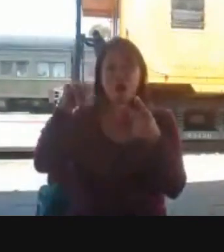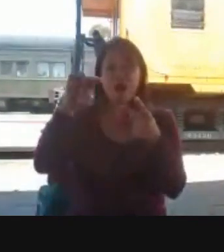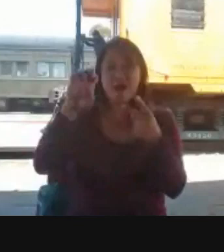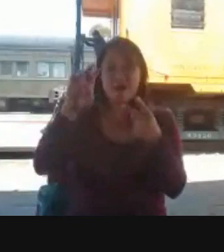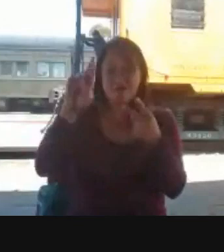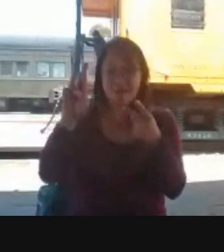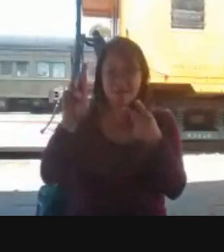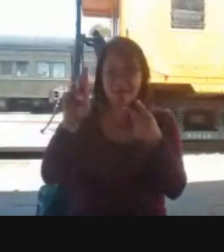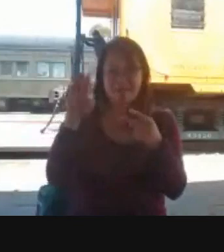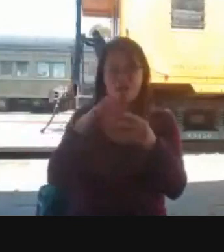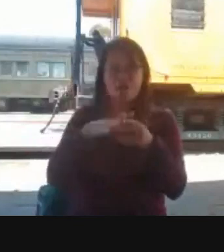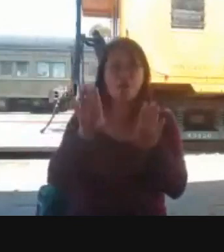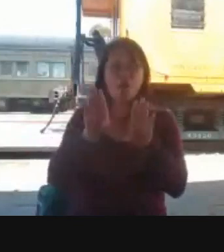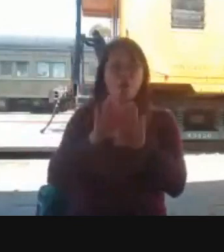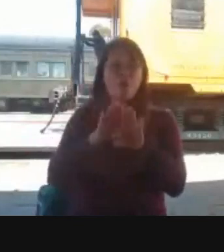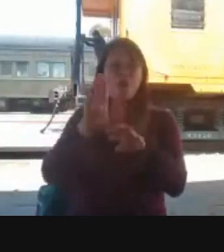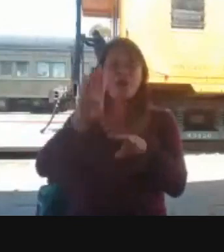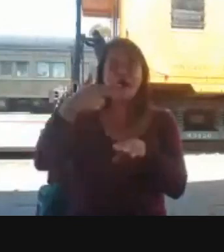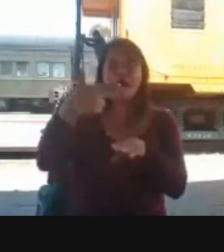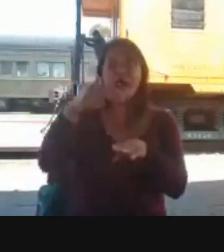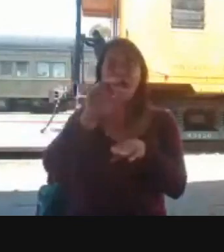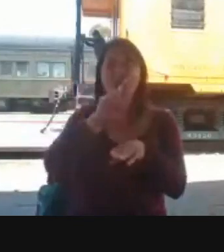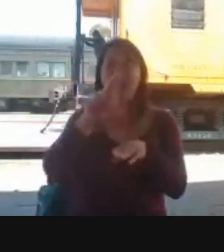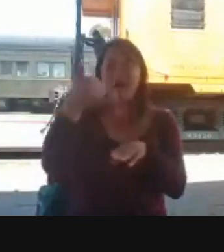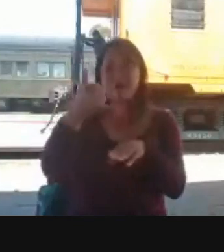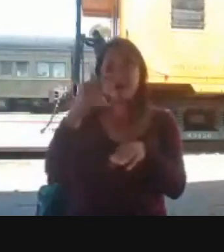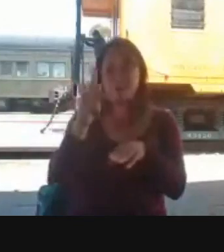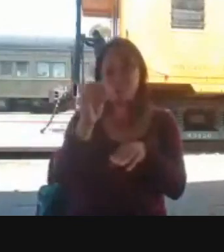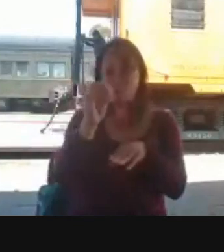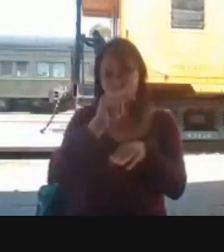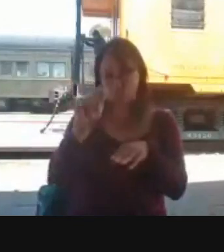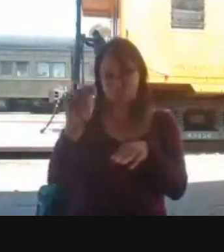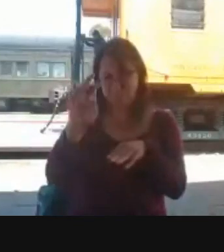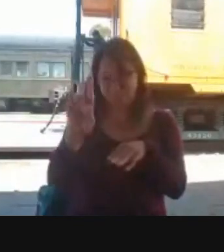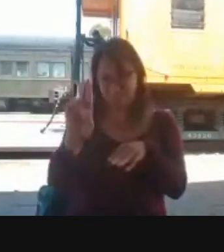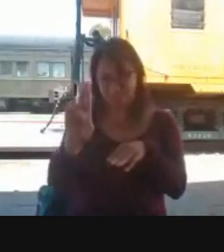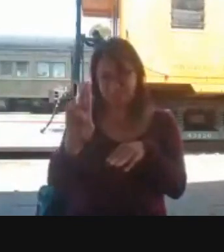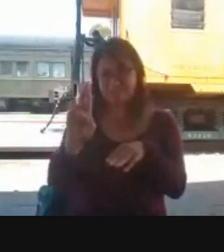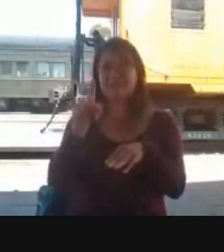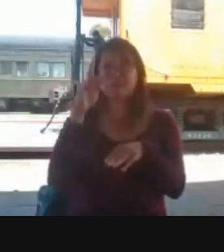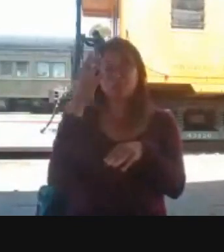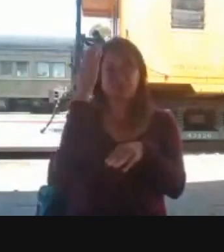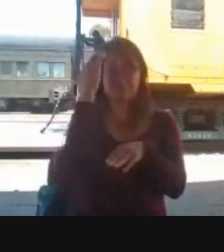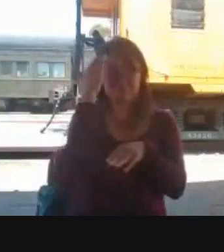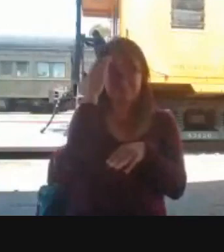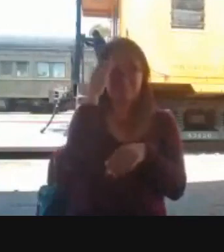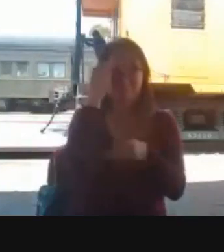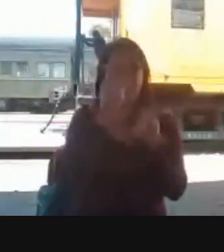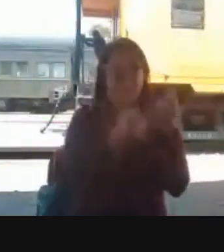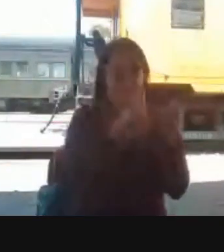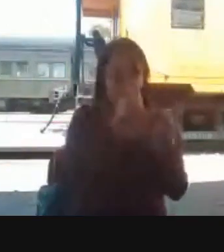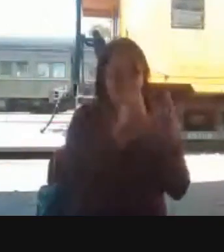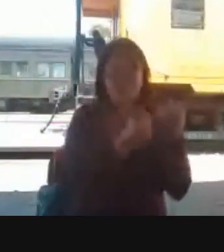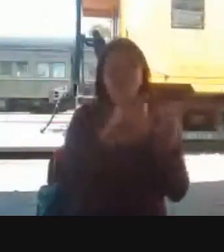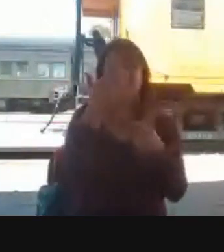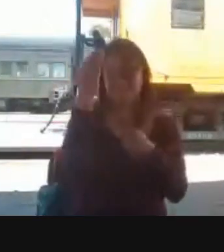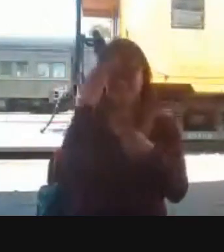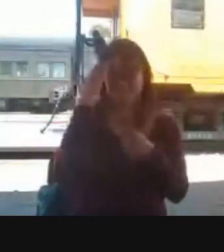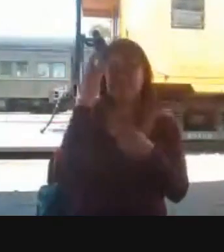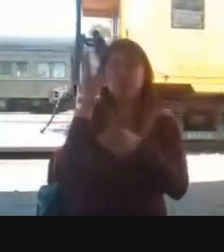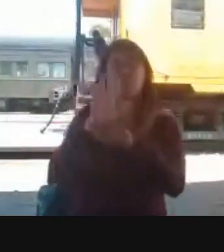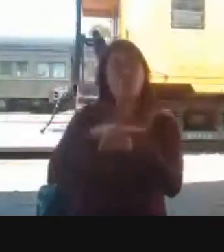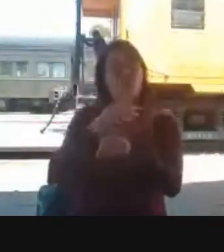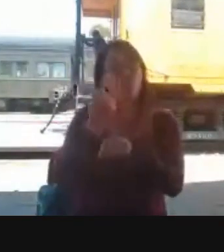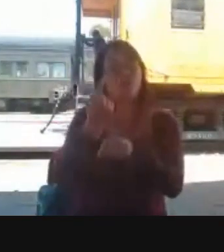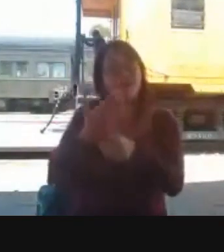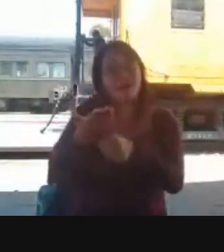México, y conoció a algunos de los actores, no de los principales, porque los principales no venían, pero sí a algunos de los actores, y